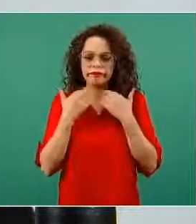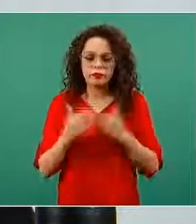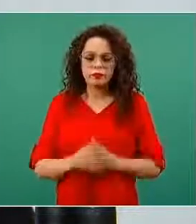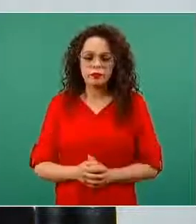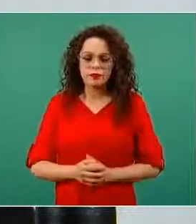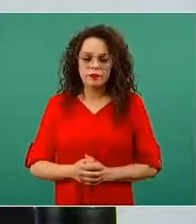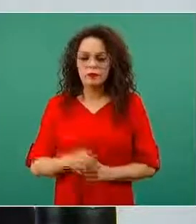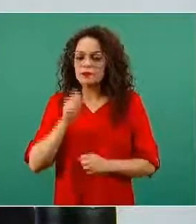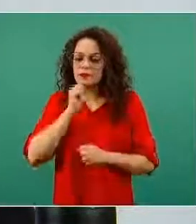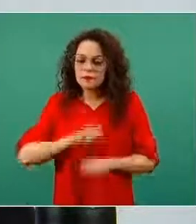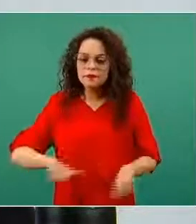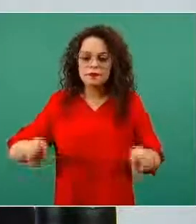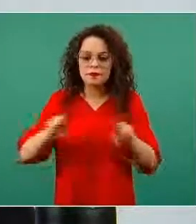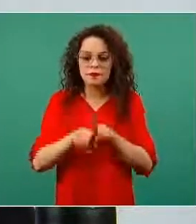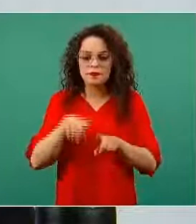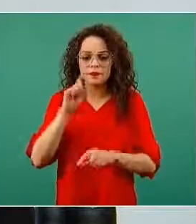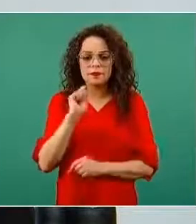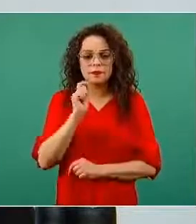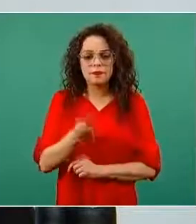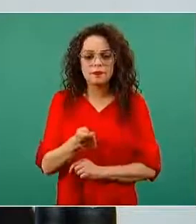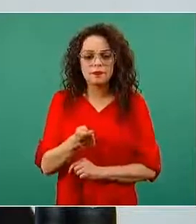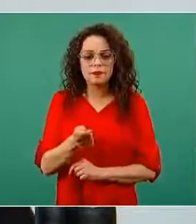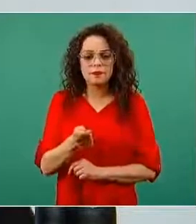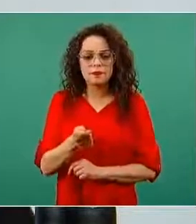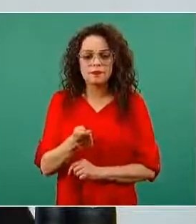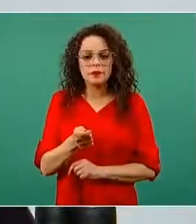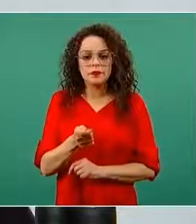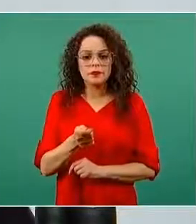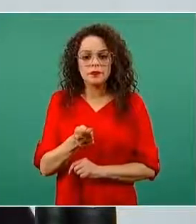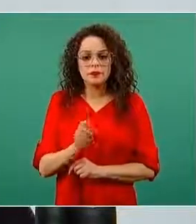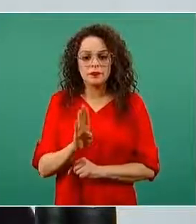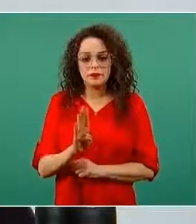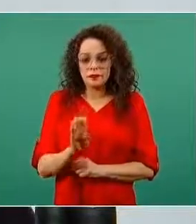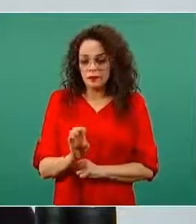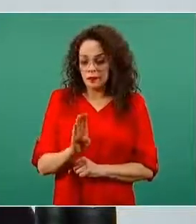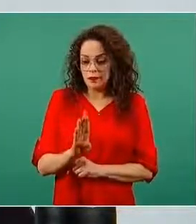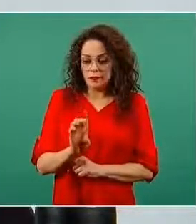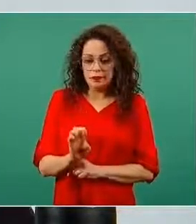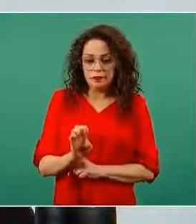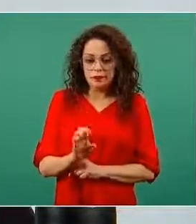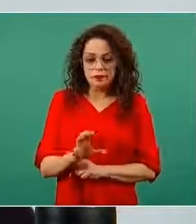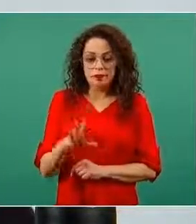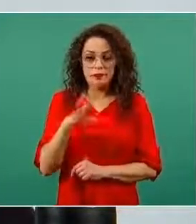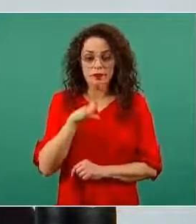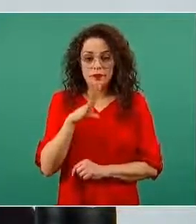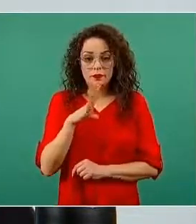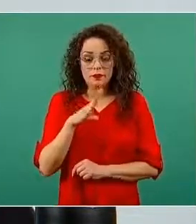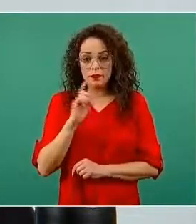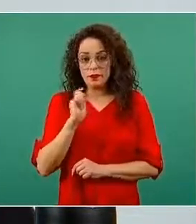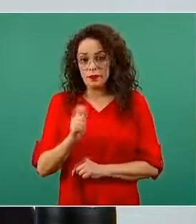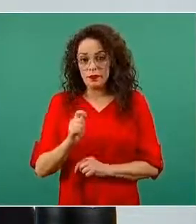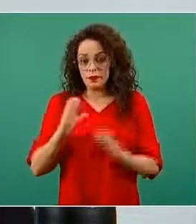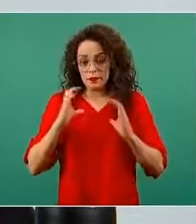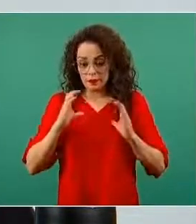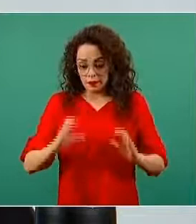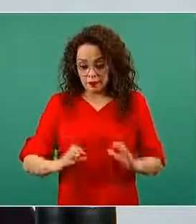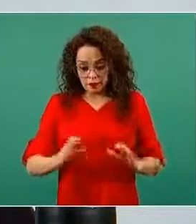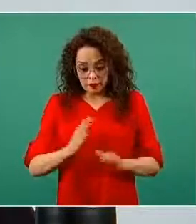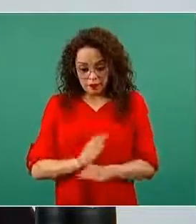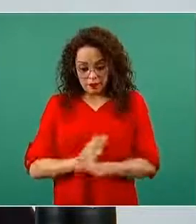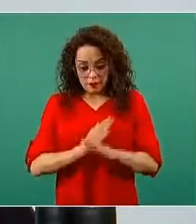posible que el bebé tenga una inmunización a través de la